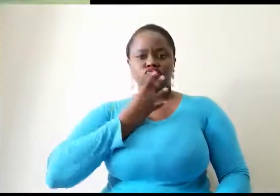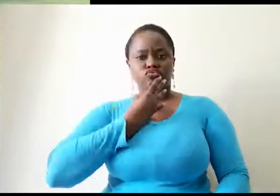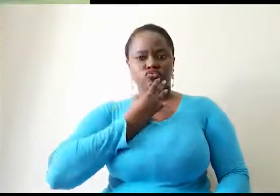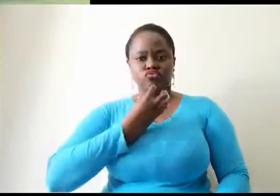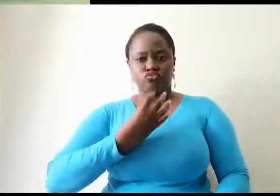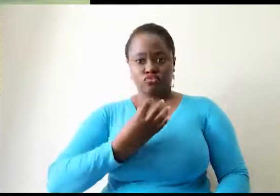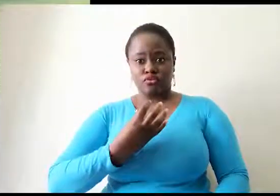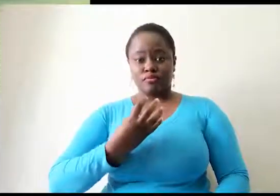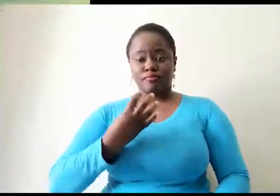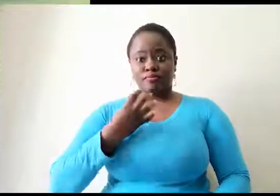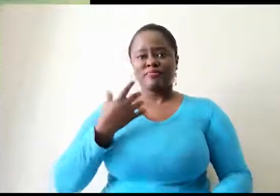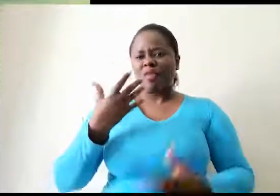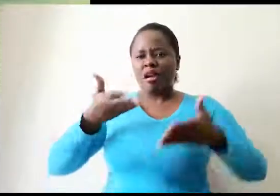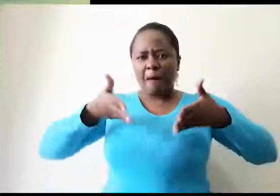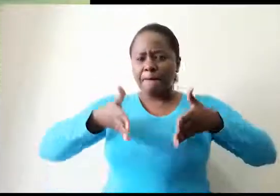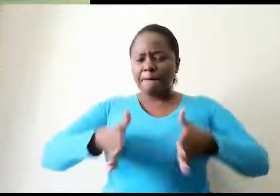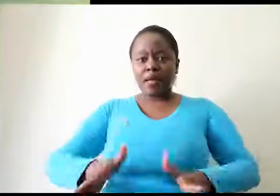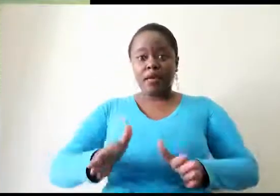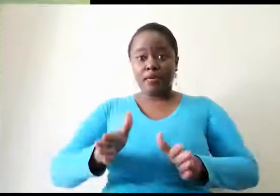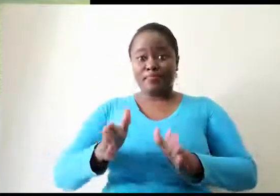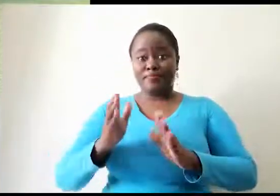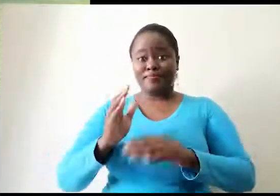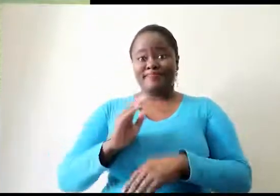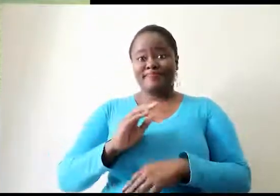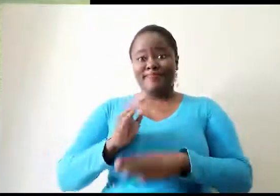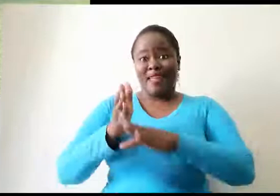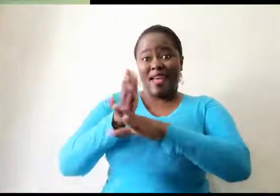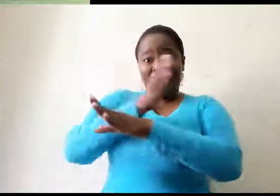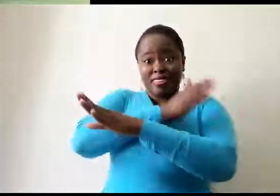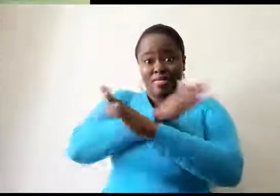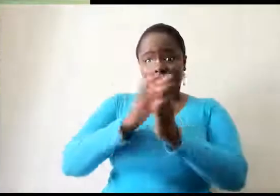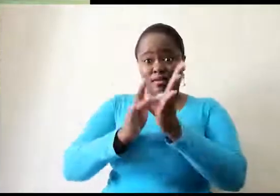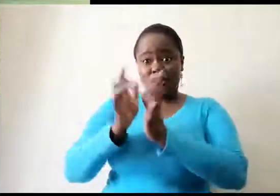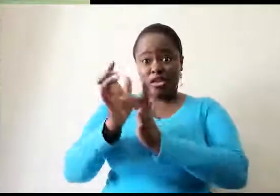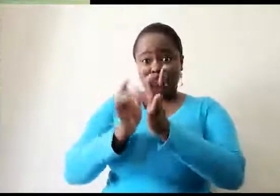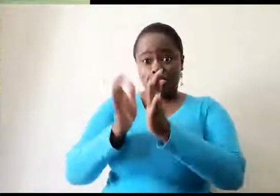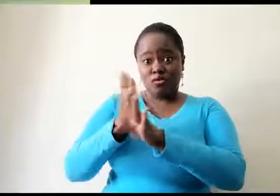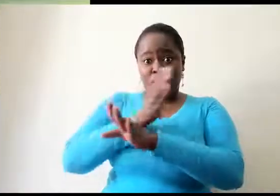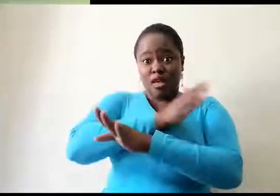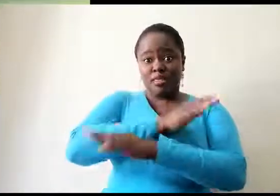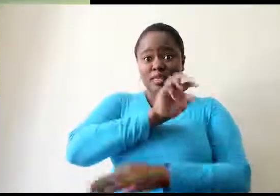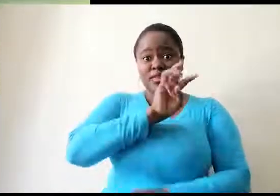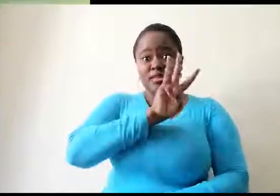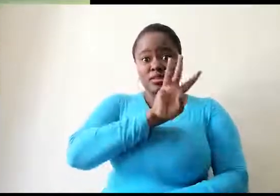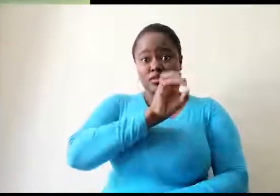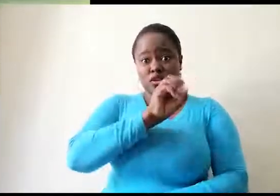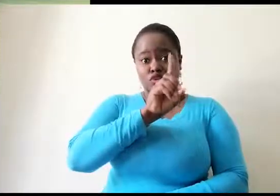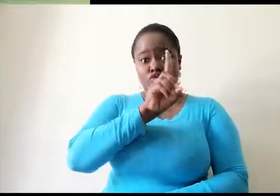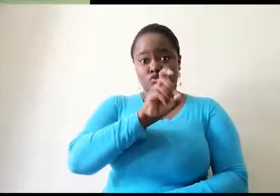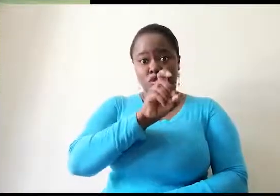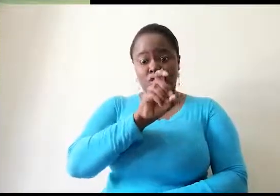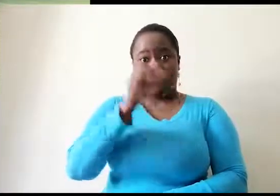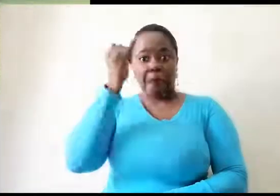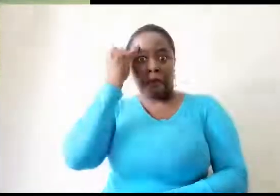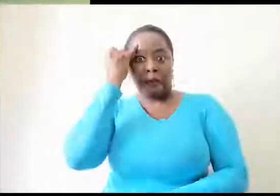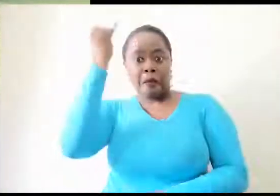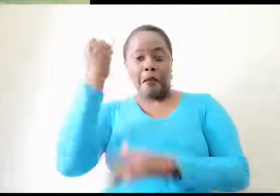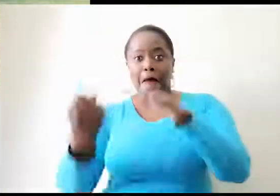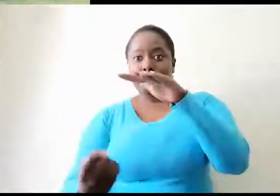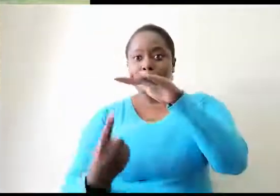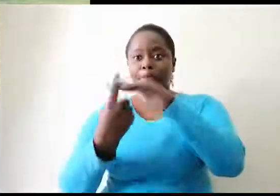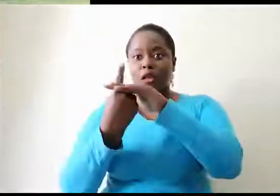a.C. y funda una escuela en el jardín, una escuela dedicada principalmente a